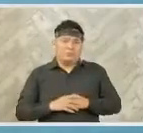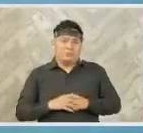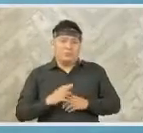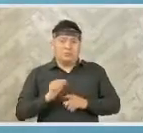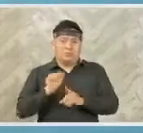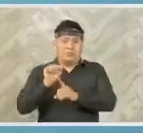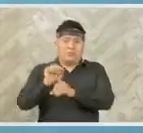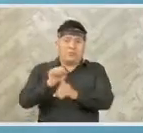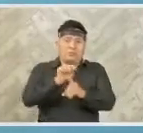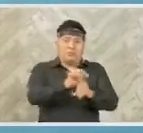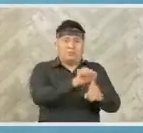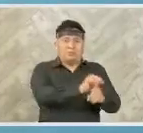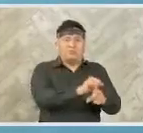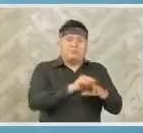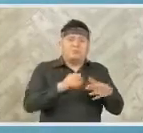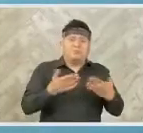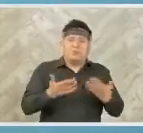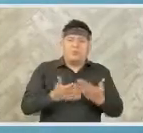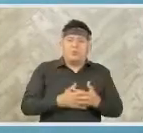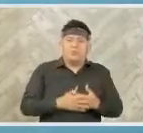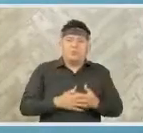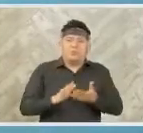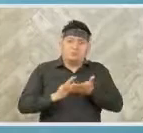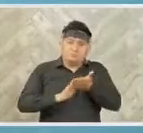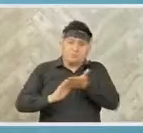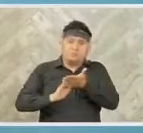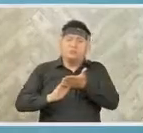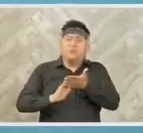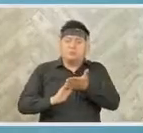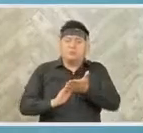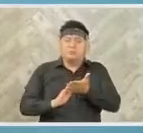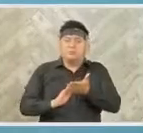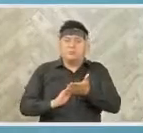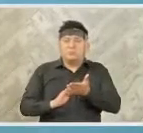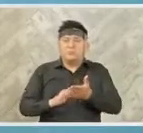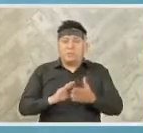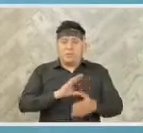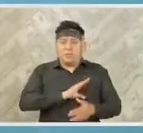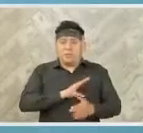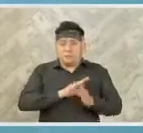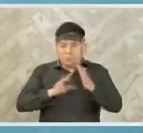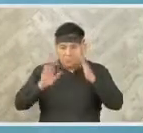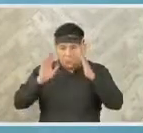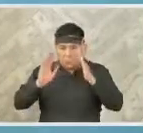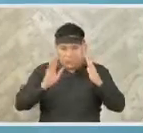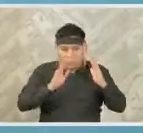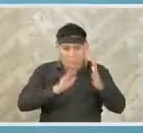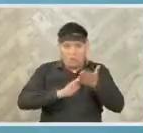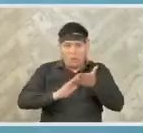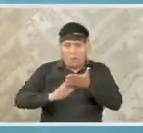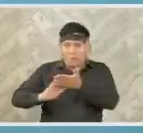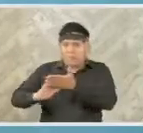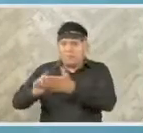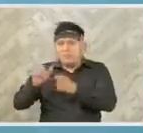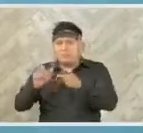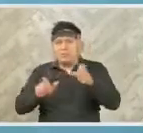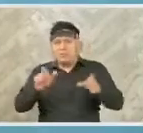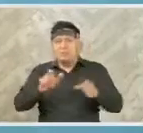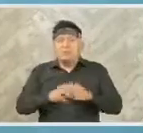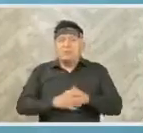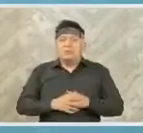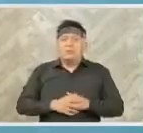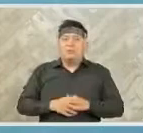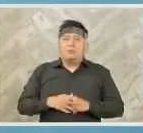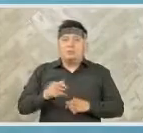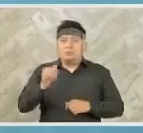componentes como lo es el de la reparación integral. Una alcaldía que se ha preocupado por la reparación es la nuestra. La alcaldía de